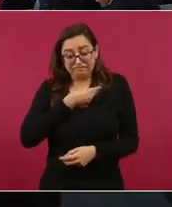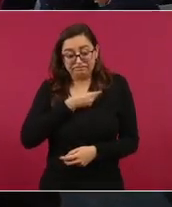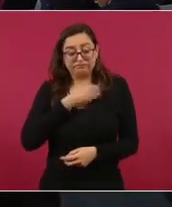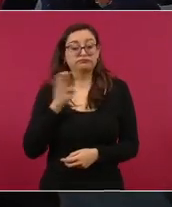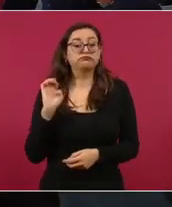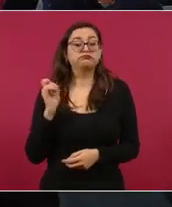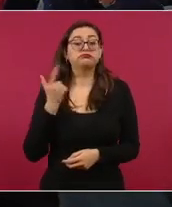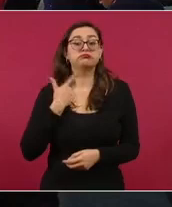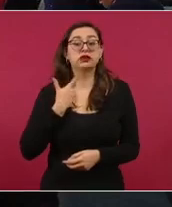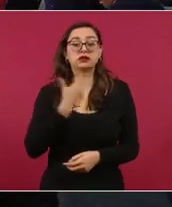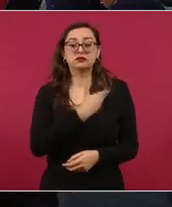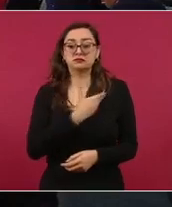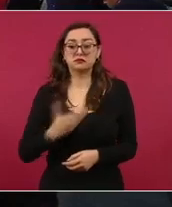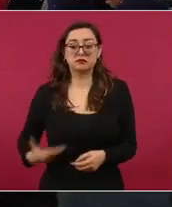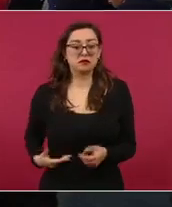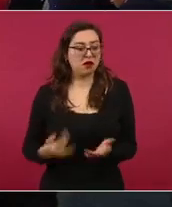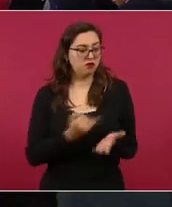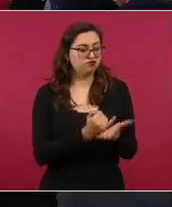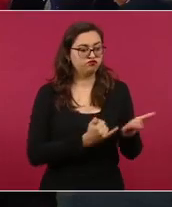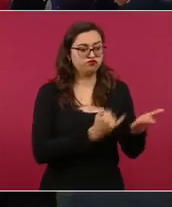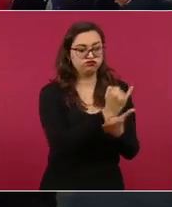a las decisiones